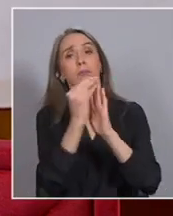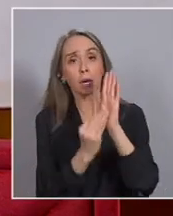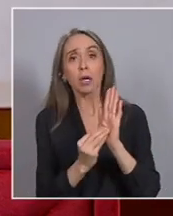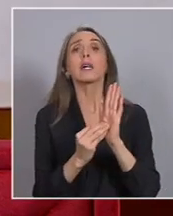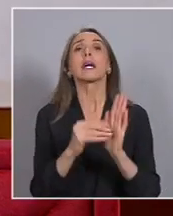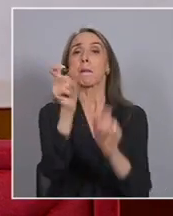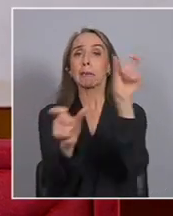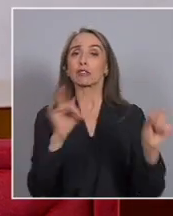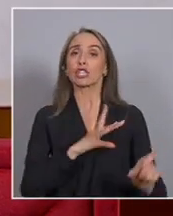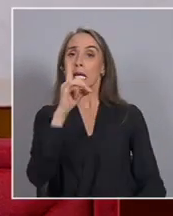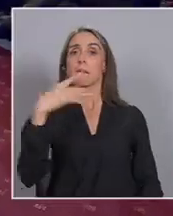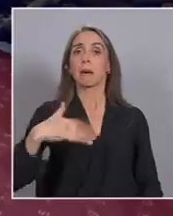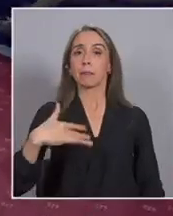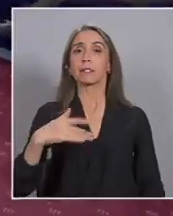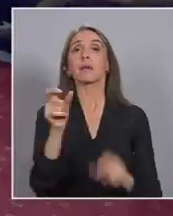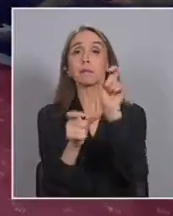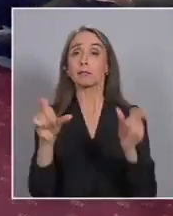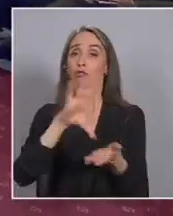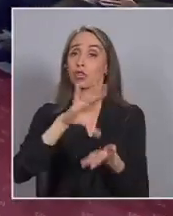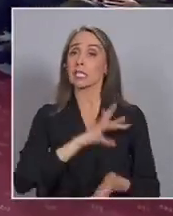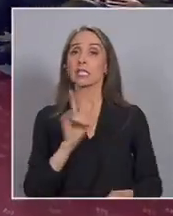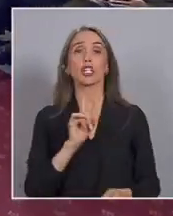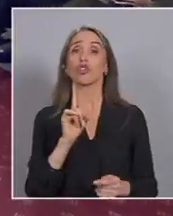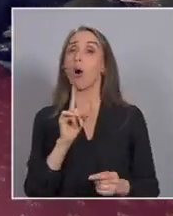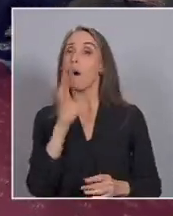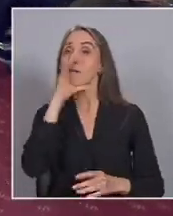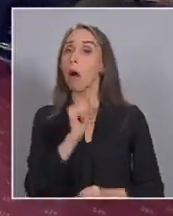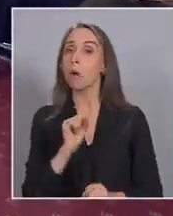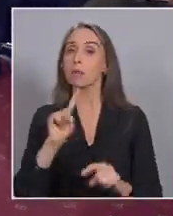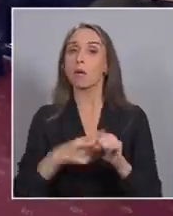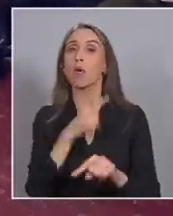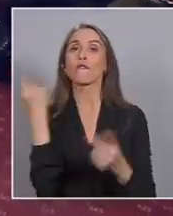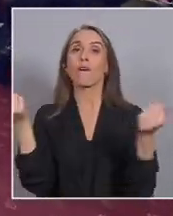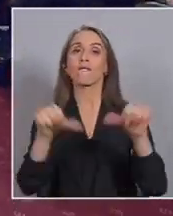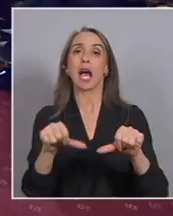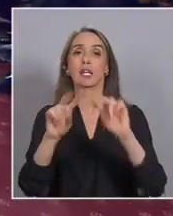no tolerarán un nuevo fracaso en esta materia.